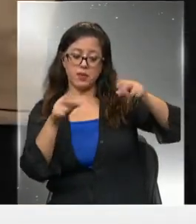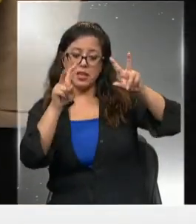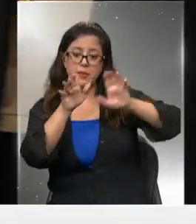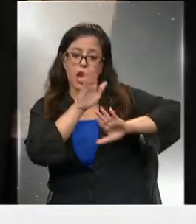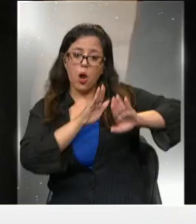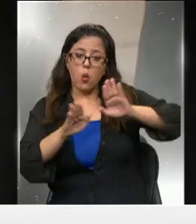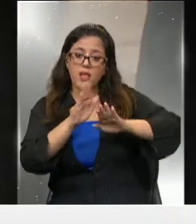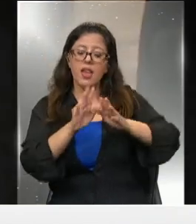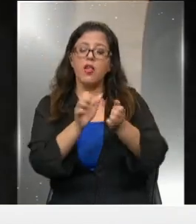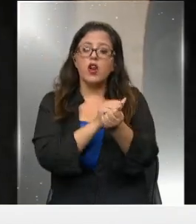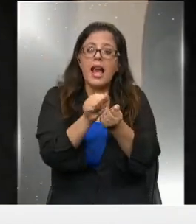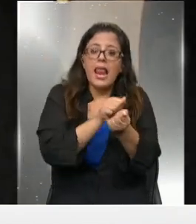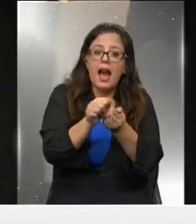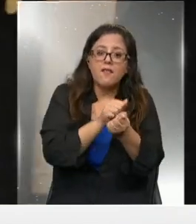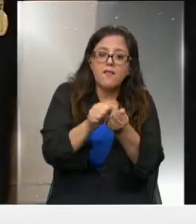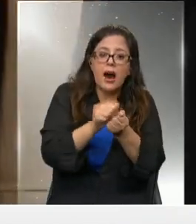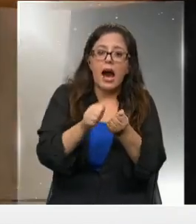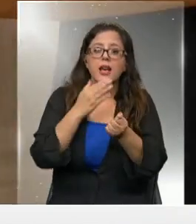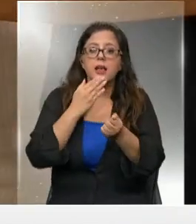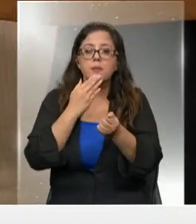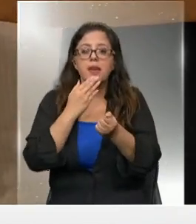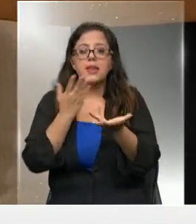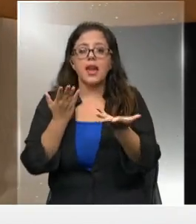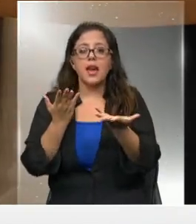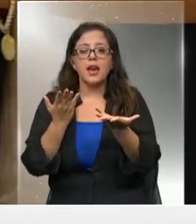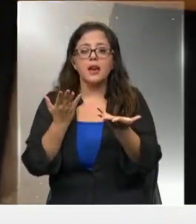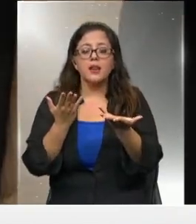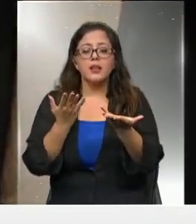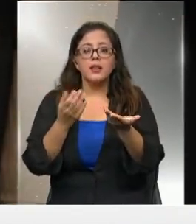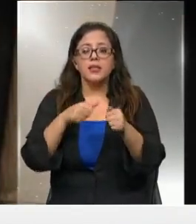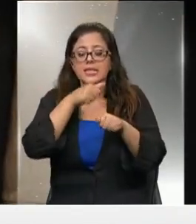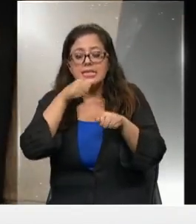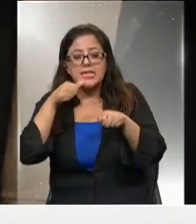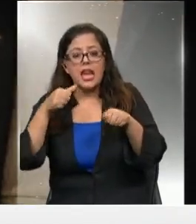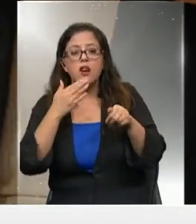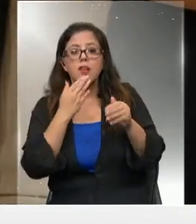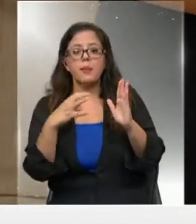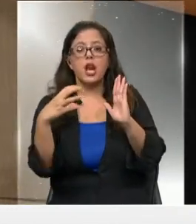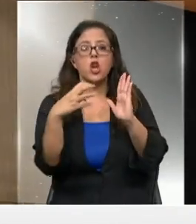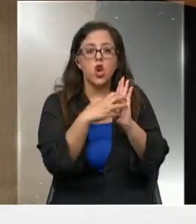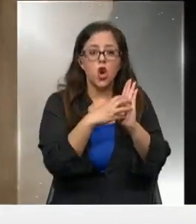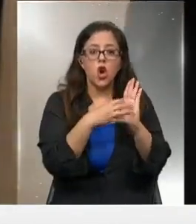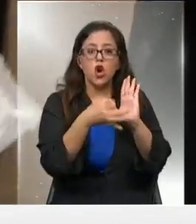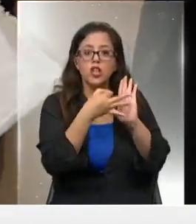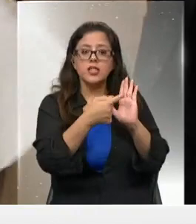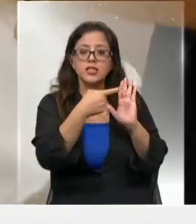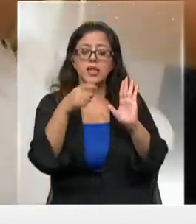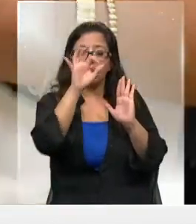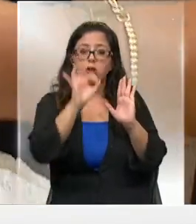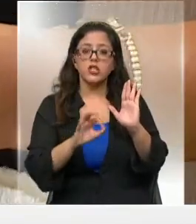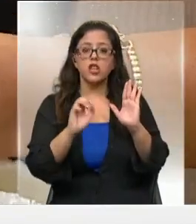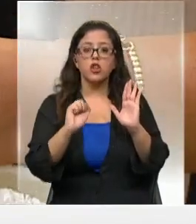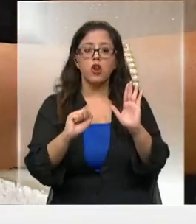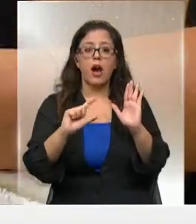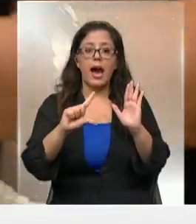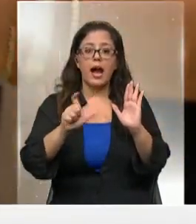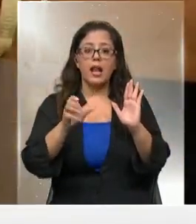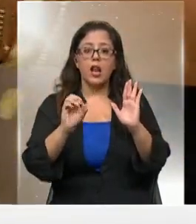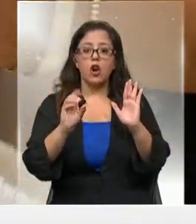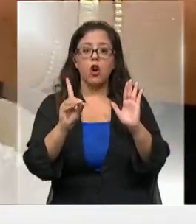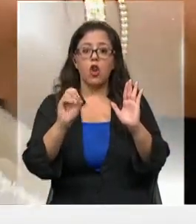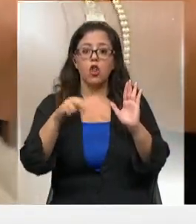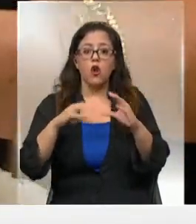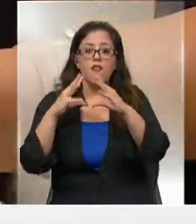de lavado, secado, etcétera. Está el logo de la marca, dice su composición que es 100% algodón y acá